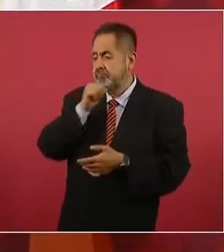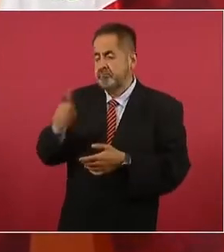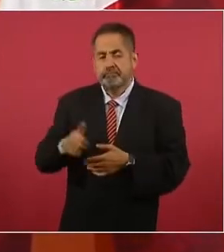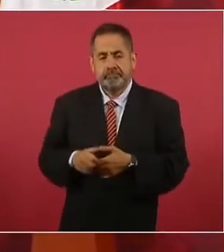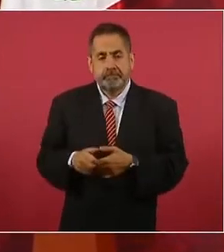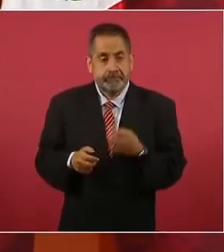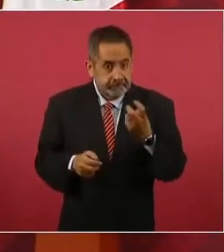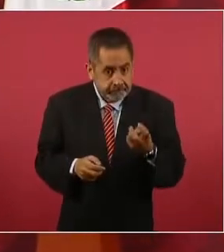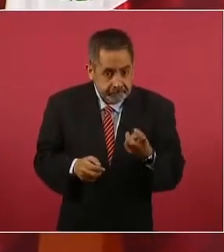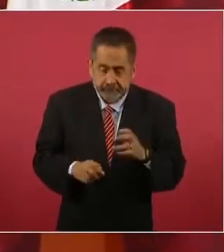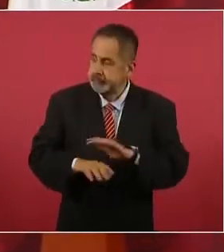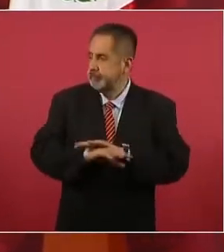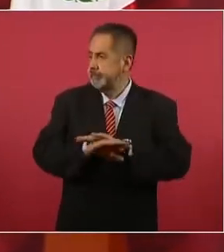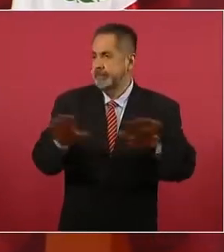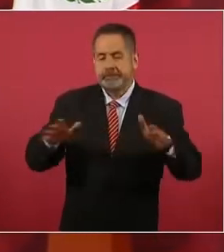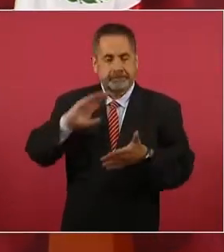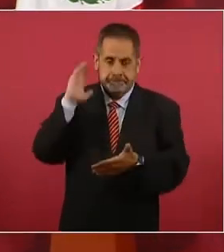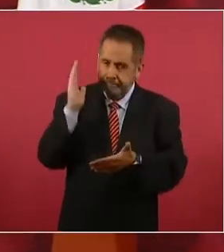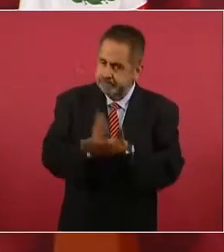Eso ya se terminó.